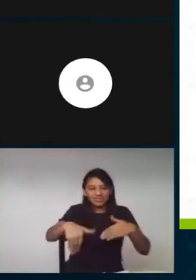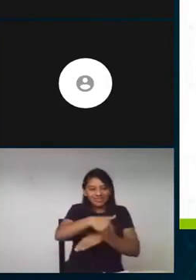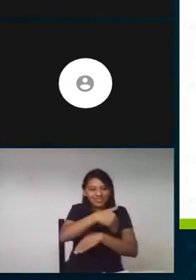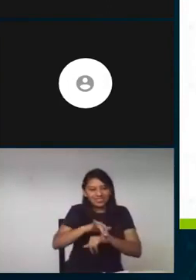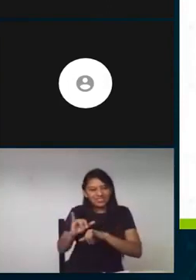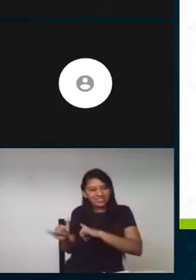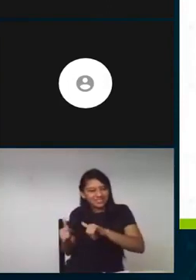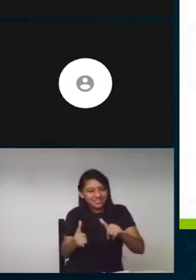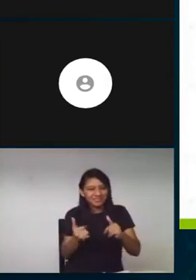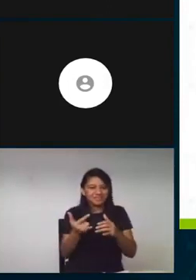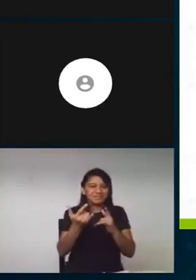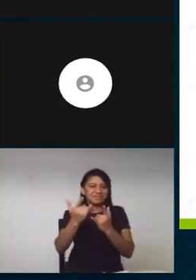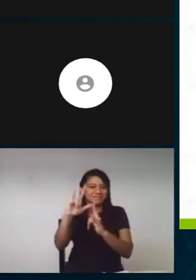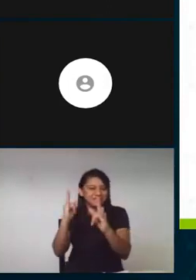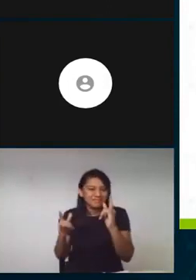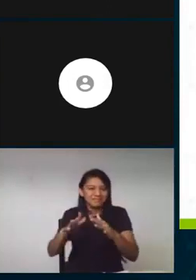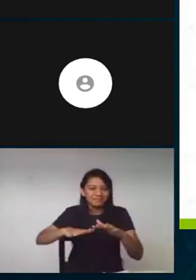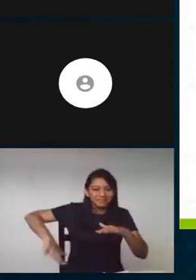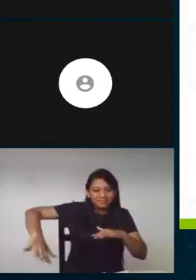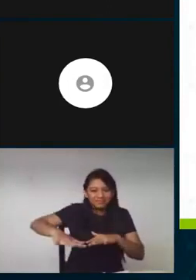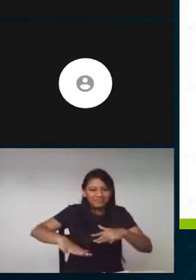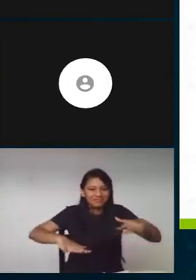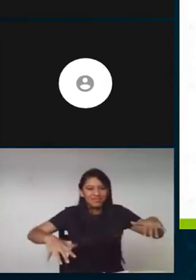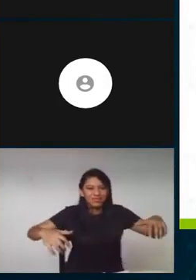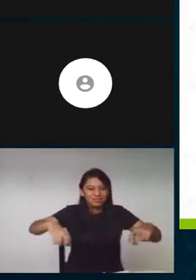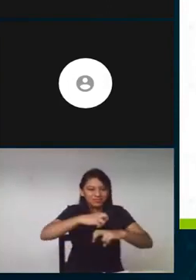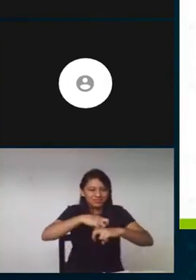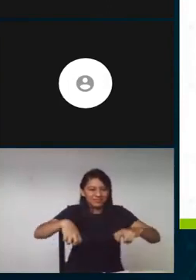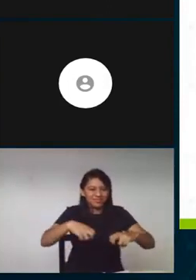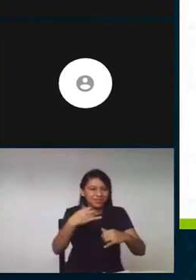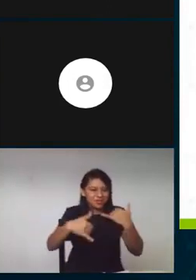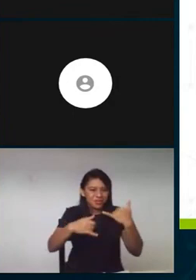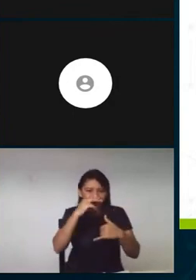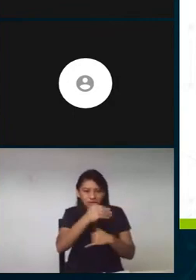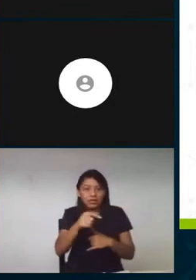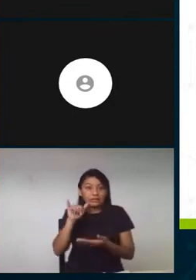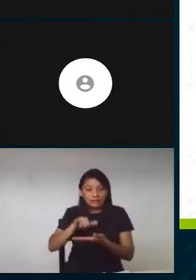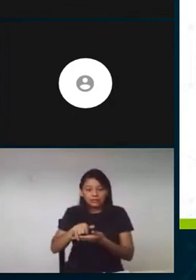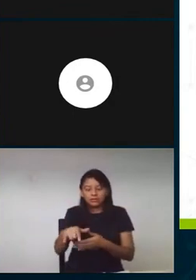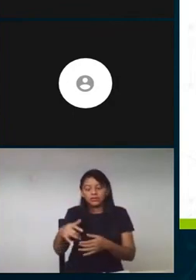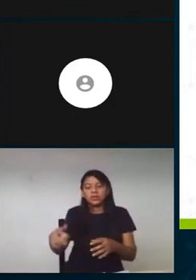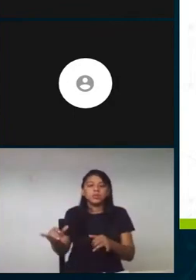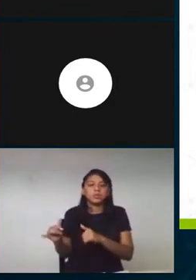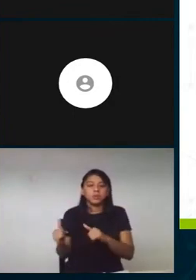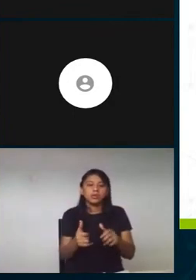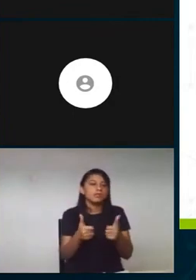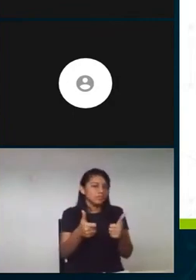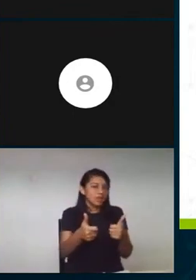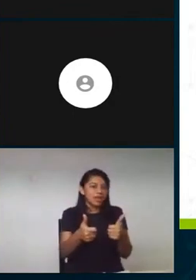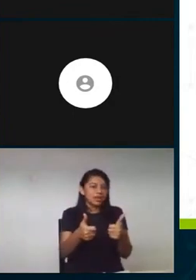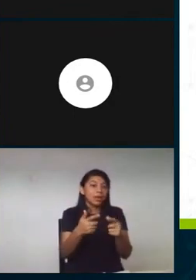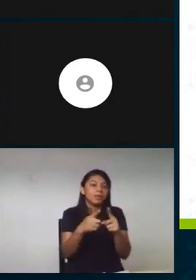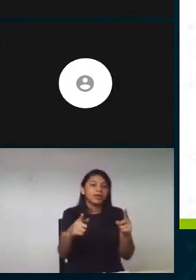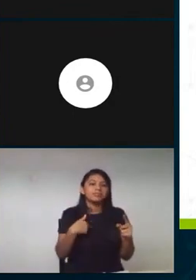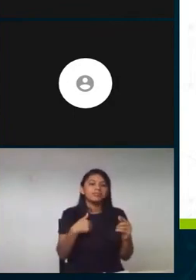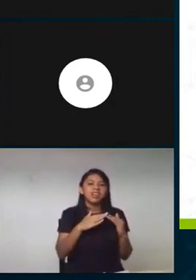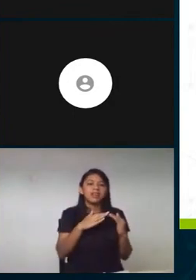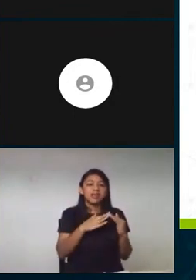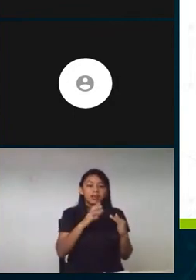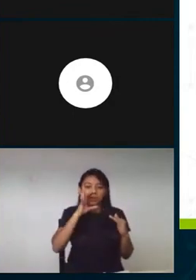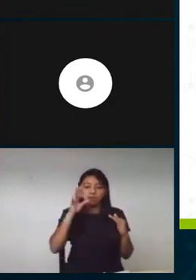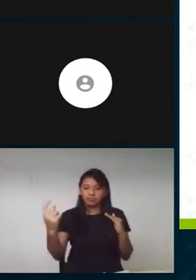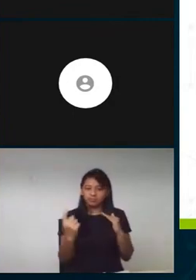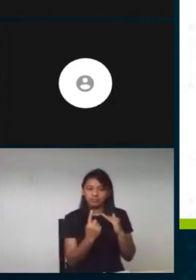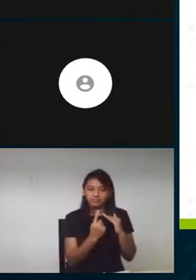estamos nosotros haciendo el proceso, ¿cierto? ¿Qué está pasando una vez yo recolecto mi basura en mi bolsita en mi casa? ¿Qué